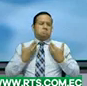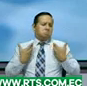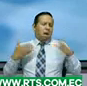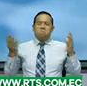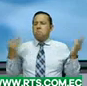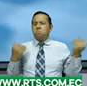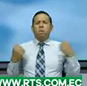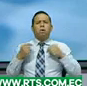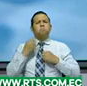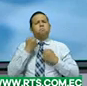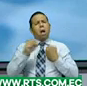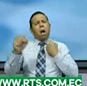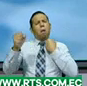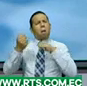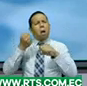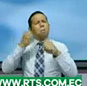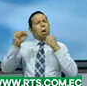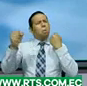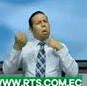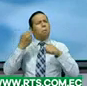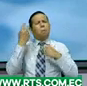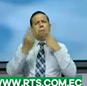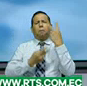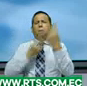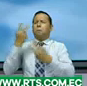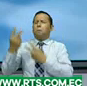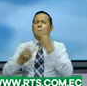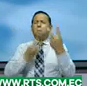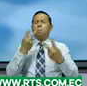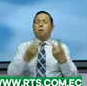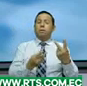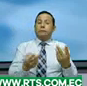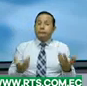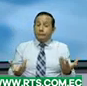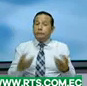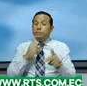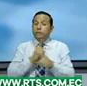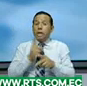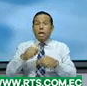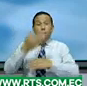de movimiento vehicular también se incrementó notablemente en el peaje de Chongo.